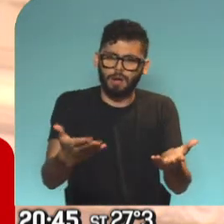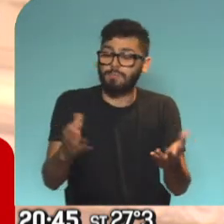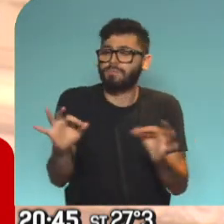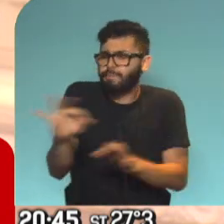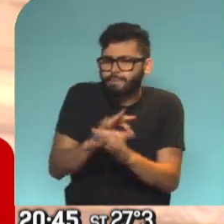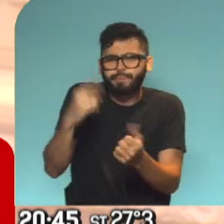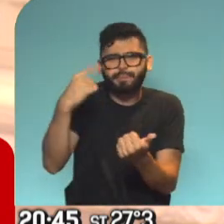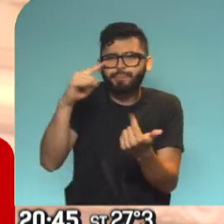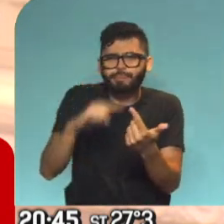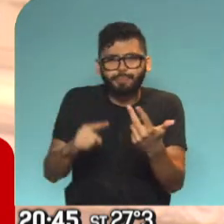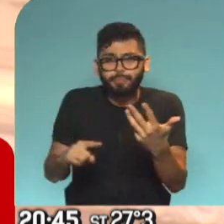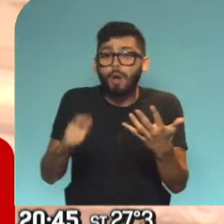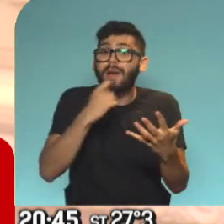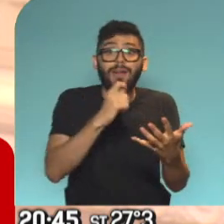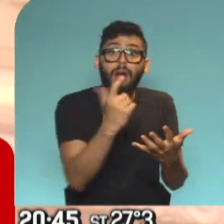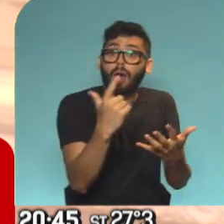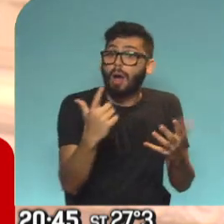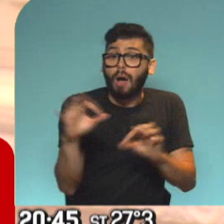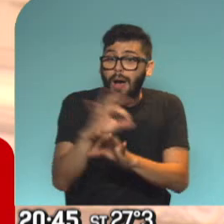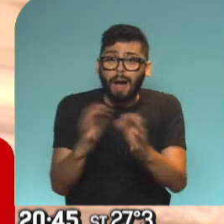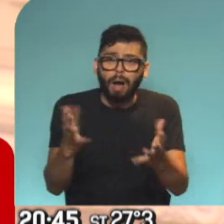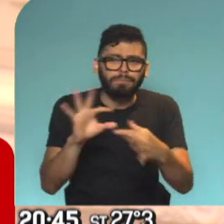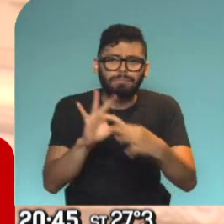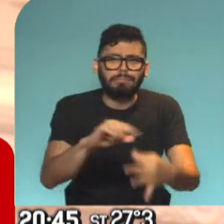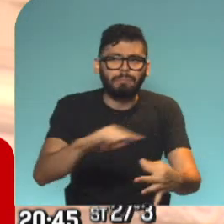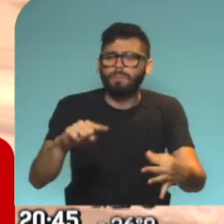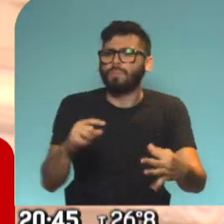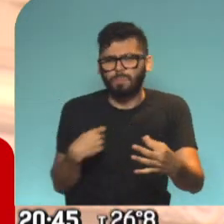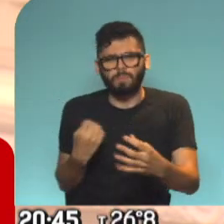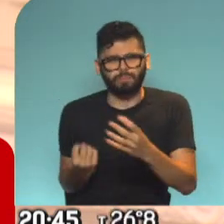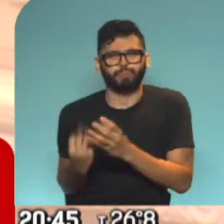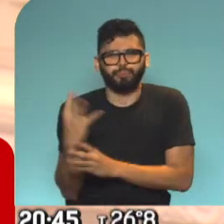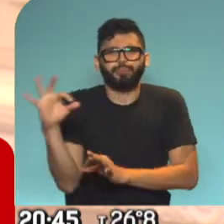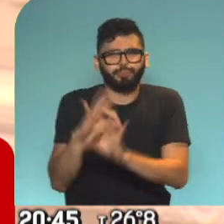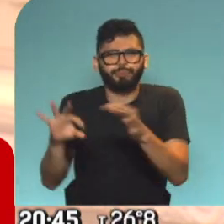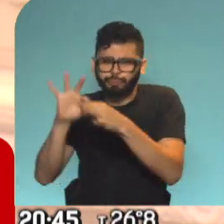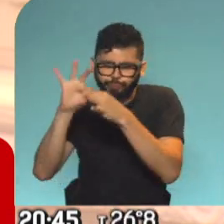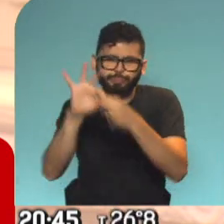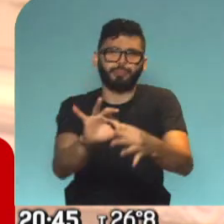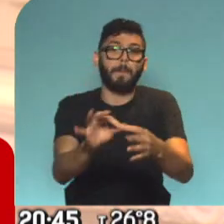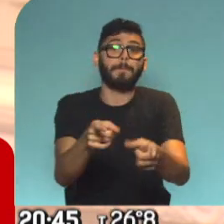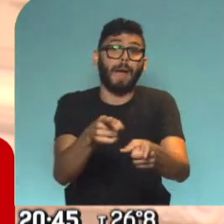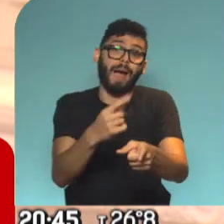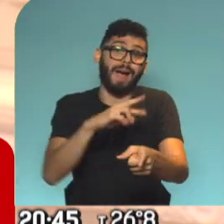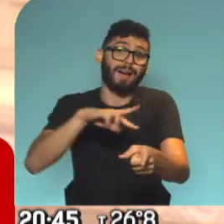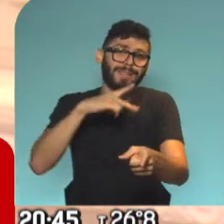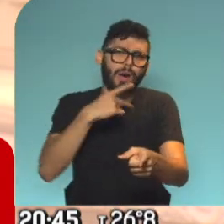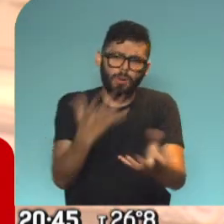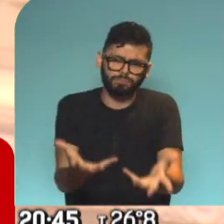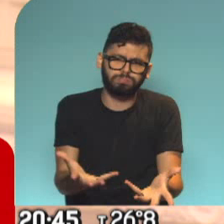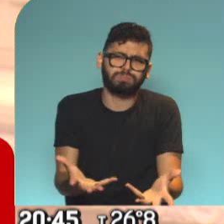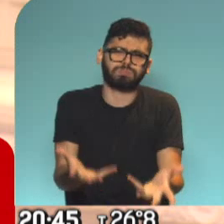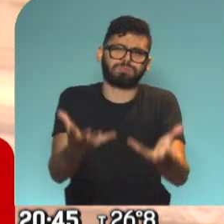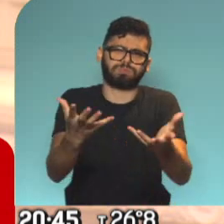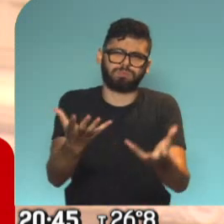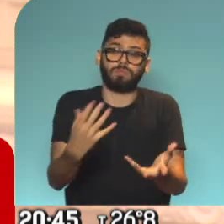programas que existan y los que no existen se van a crear para acompañar y poner a San Juan nuevamente de pie,